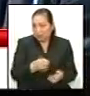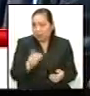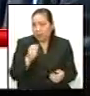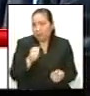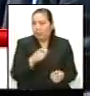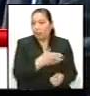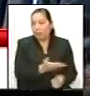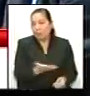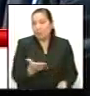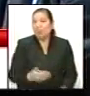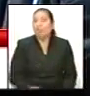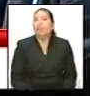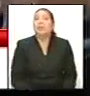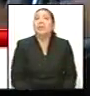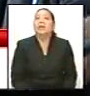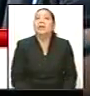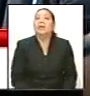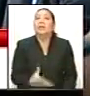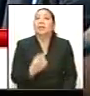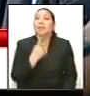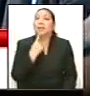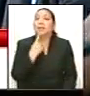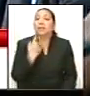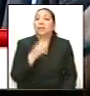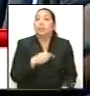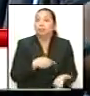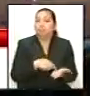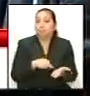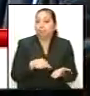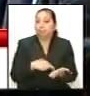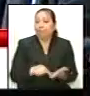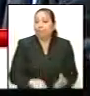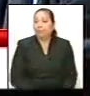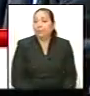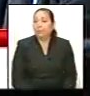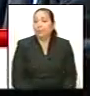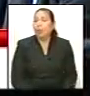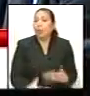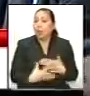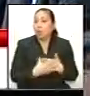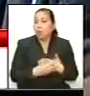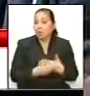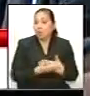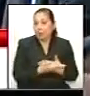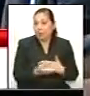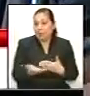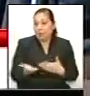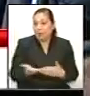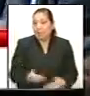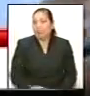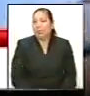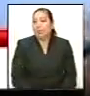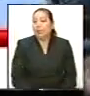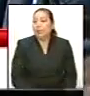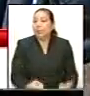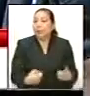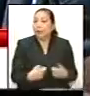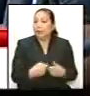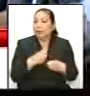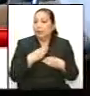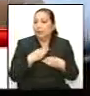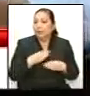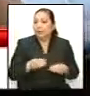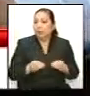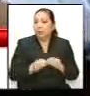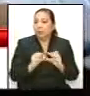de ustedes. Quiero decir que ya les entregamos copias de los textos, o sea, en digital, a los miembros del